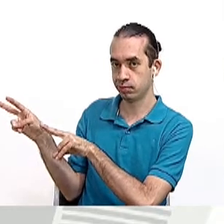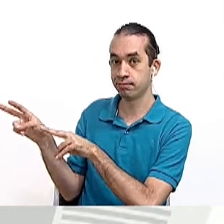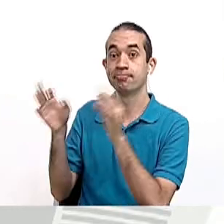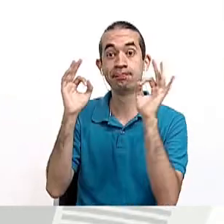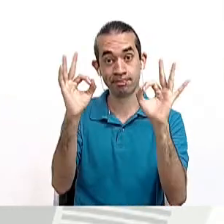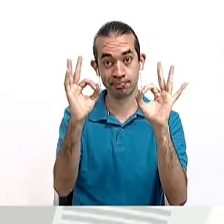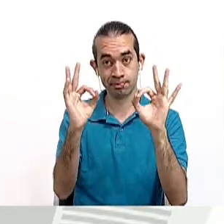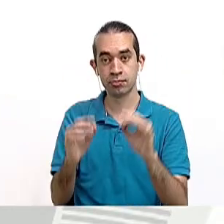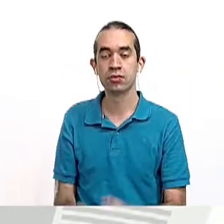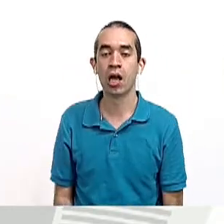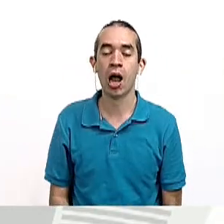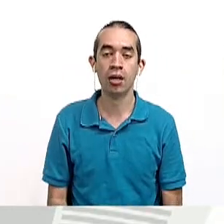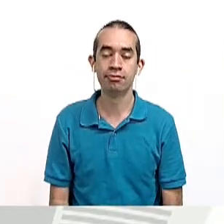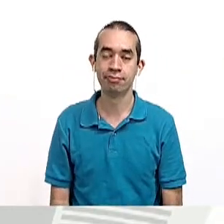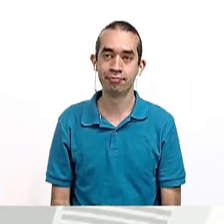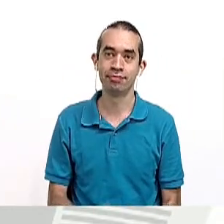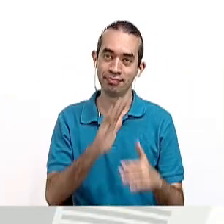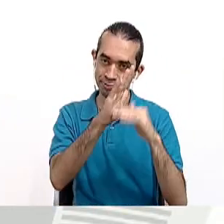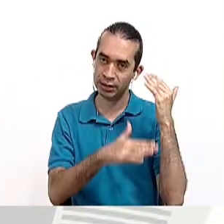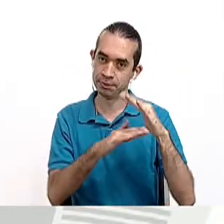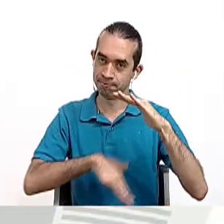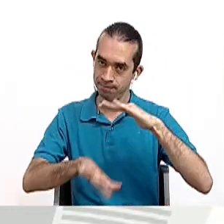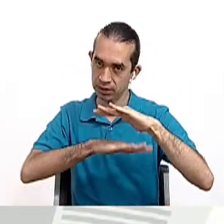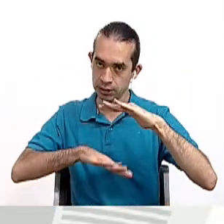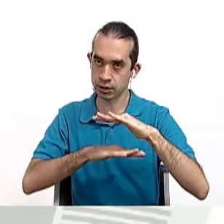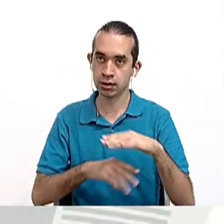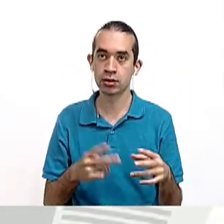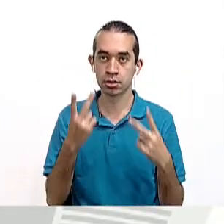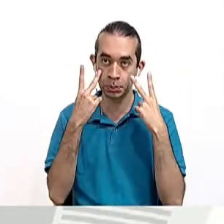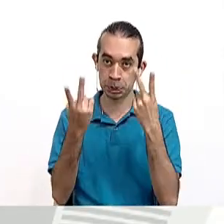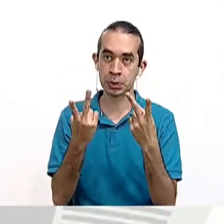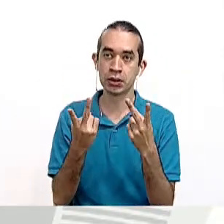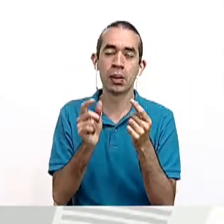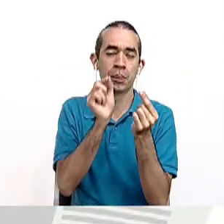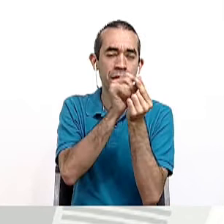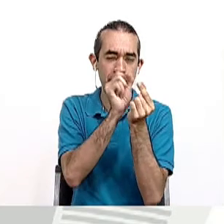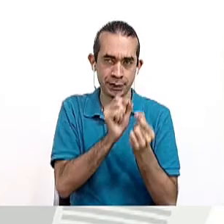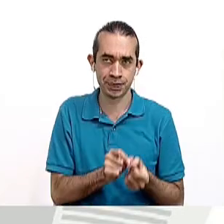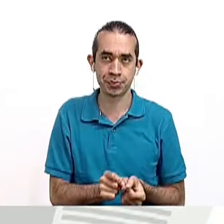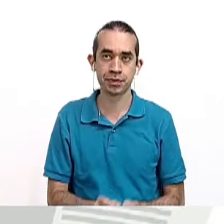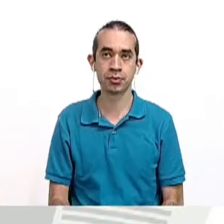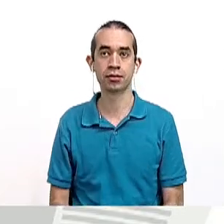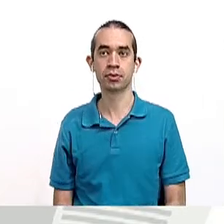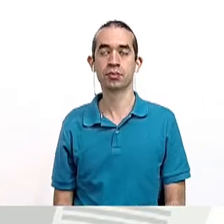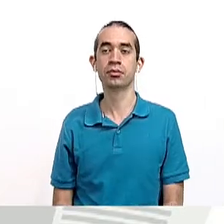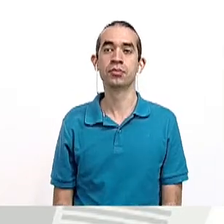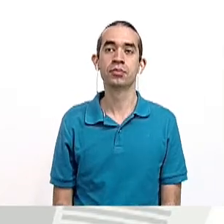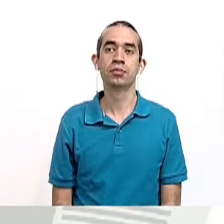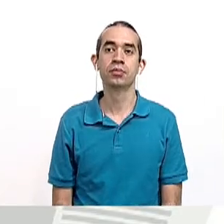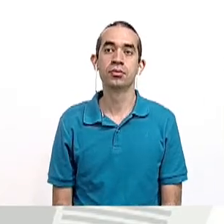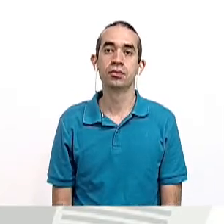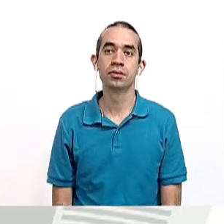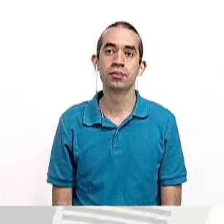Bien, esas son las partes básicas. Veámoslas en detalle.